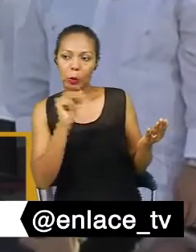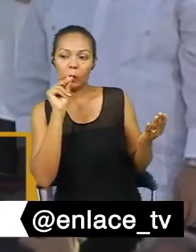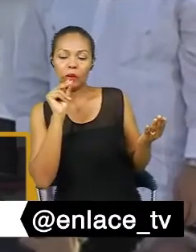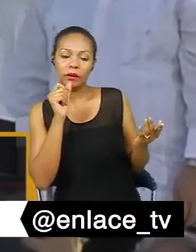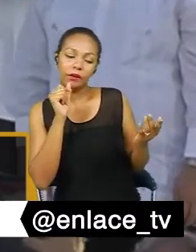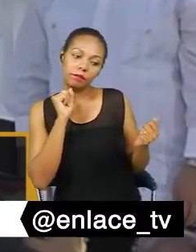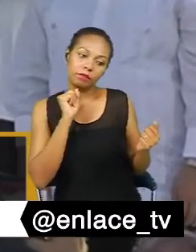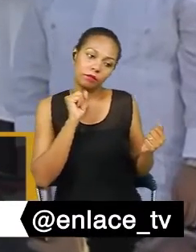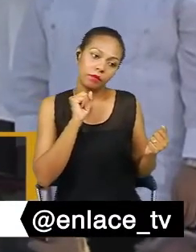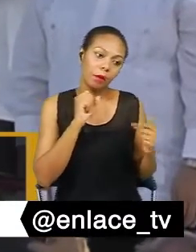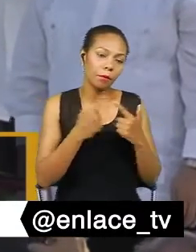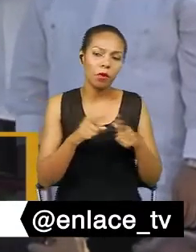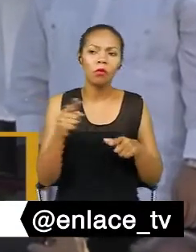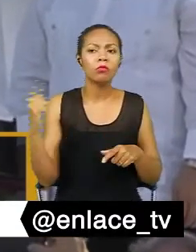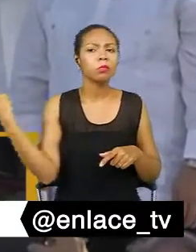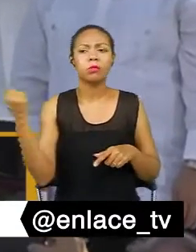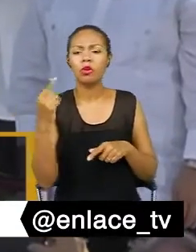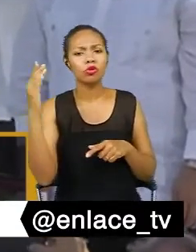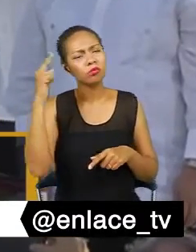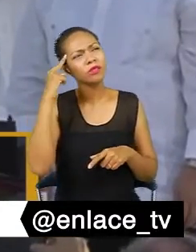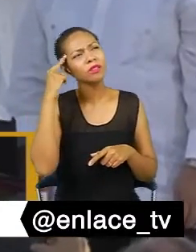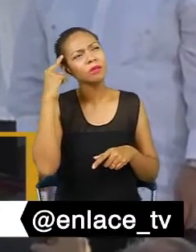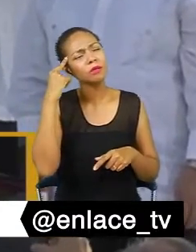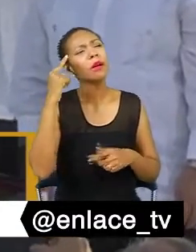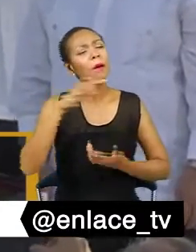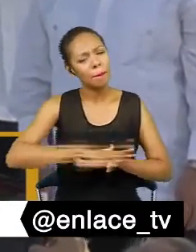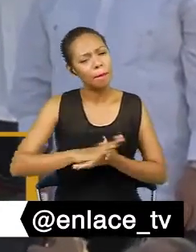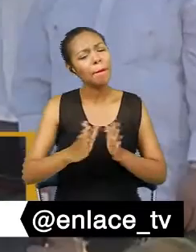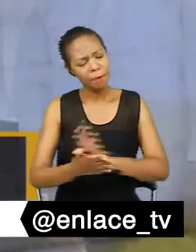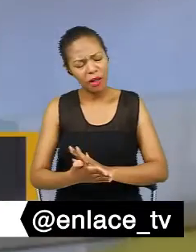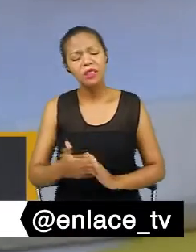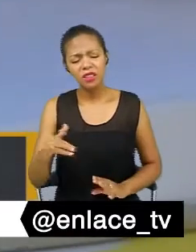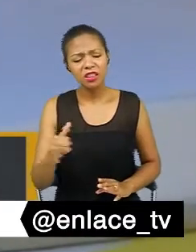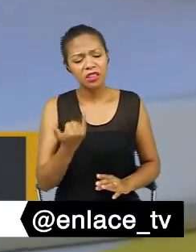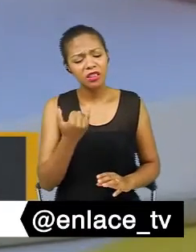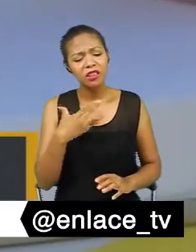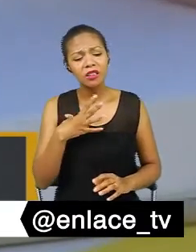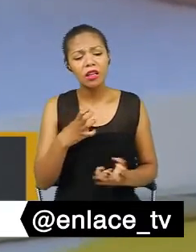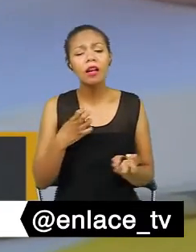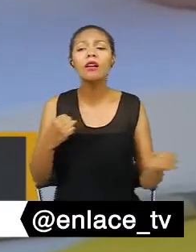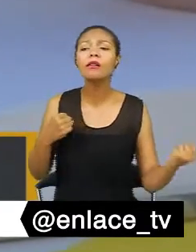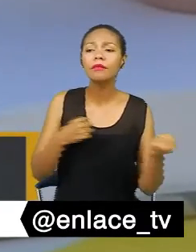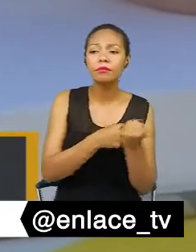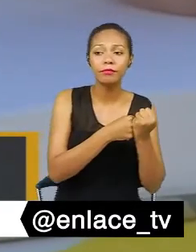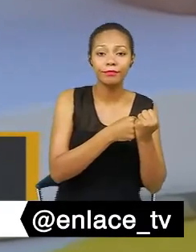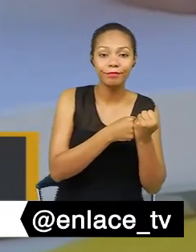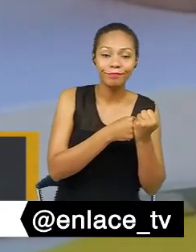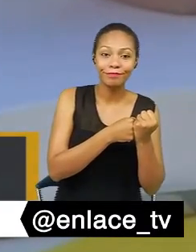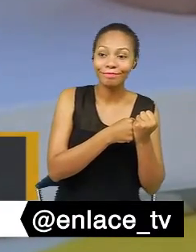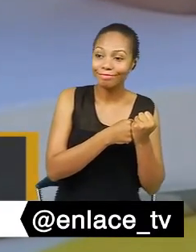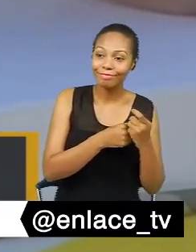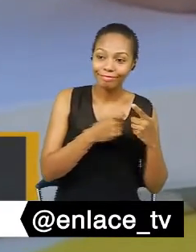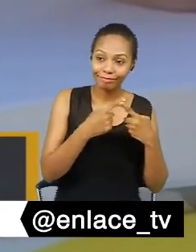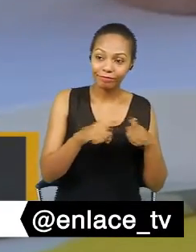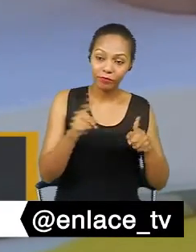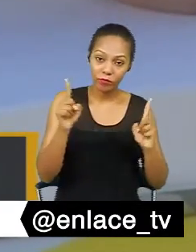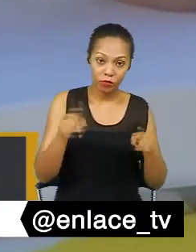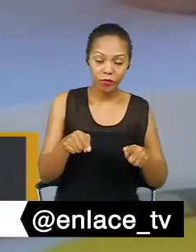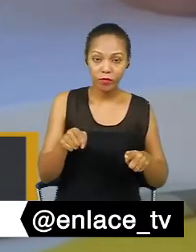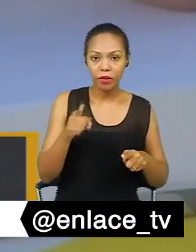seguimos diciendo sí a la paz, pero que seguimos considerando que esta polarización que tiene el